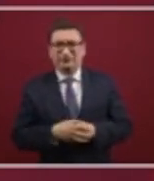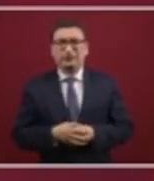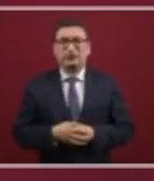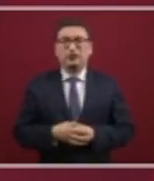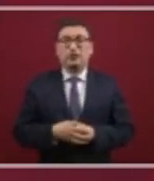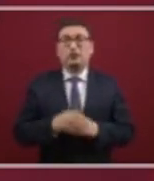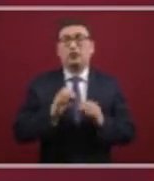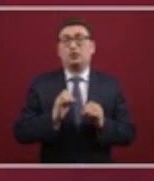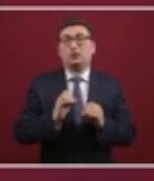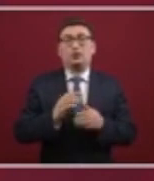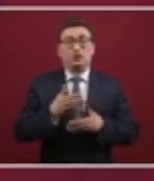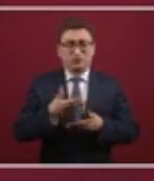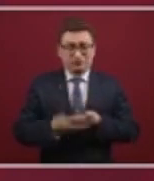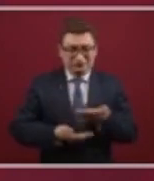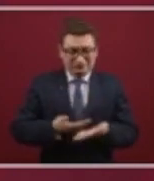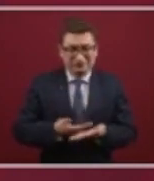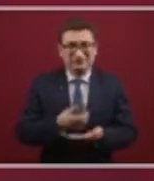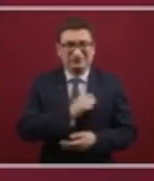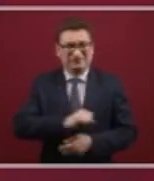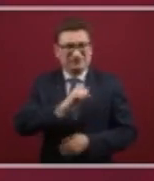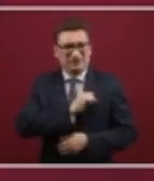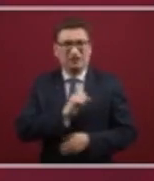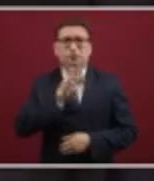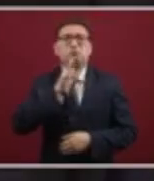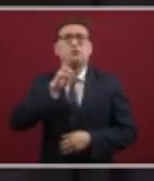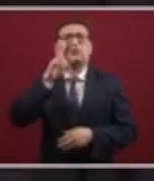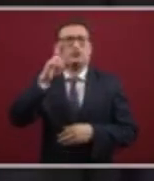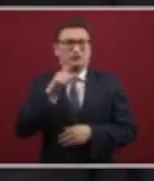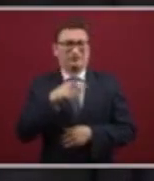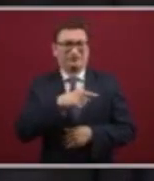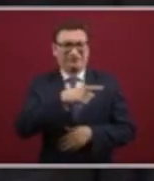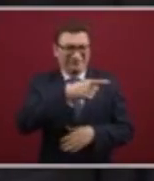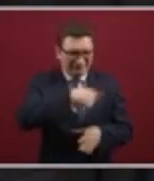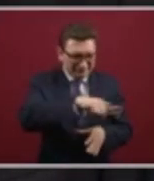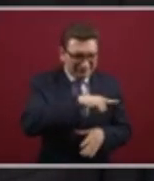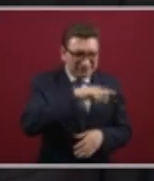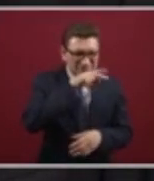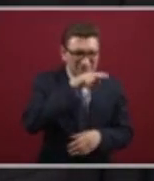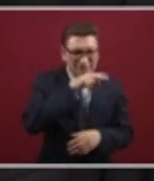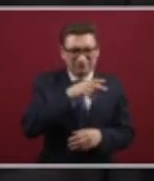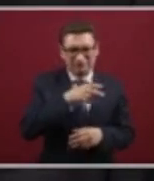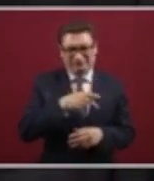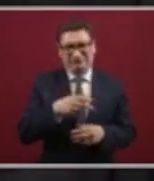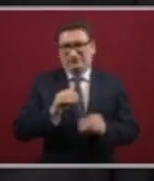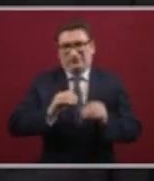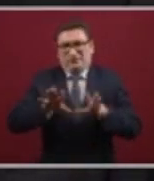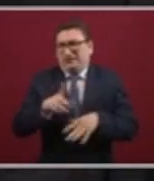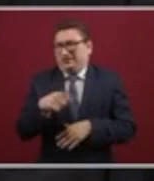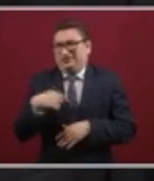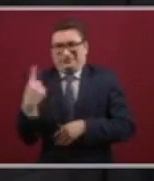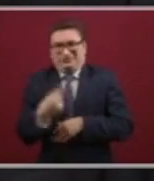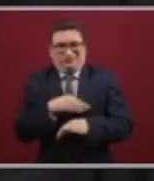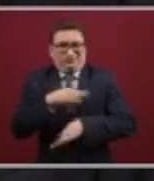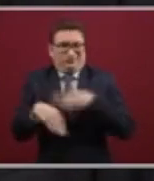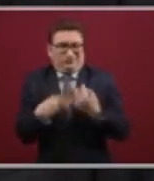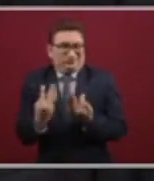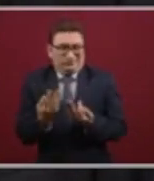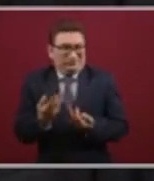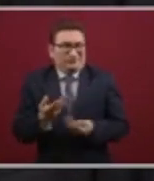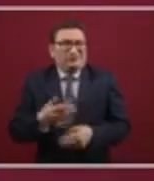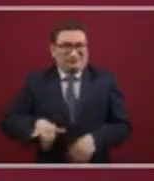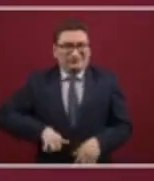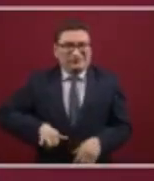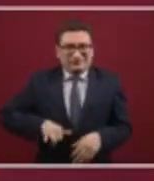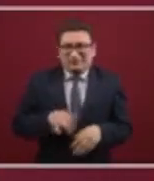el que mejore el servicio de salud. Claro que nos importa, si por eso estamos haciendo estos